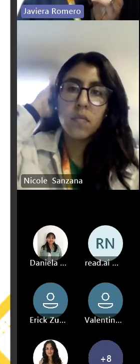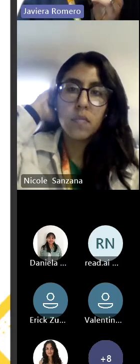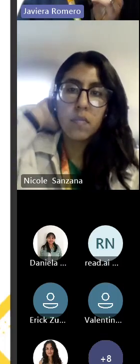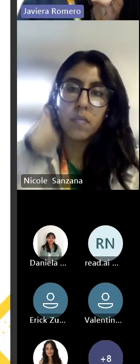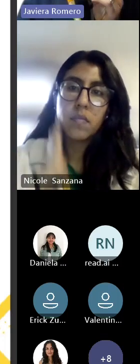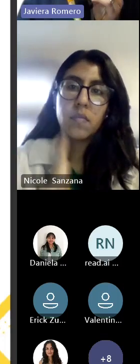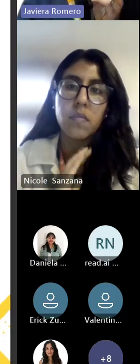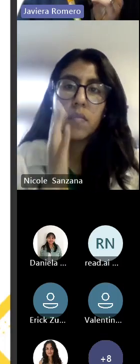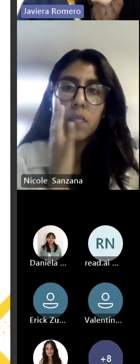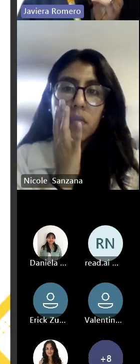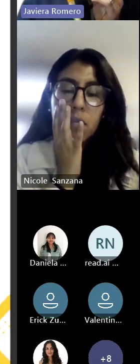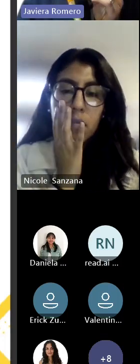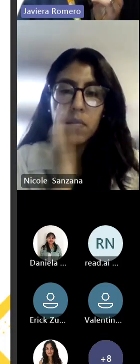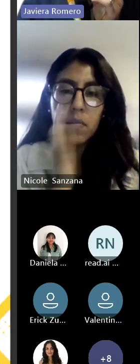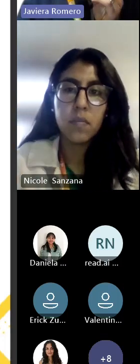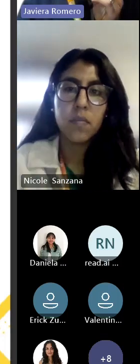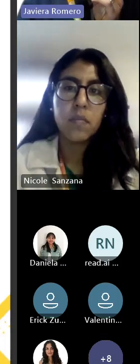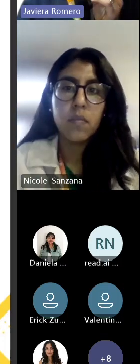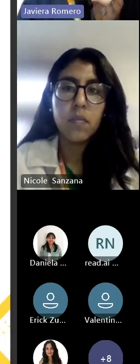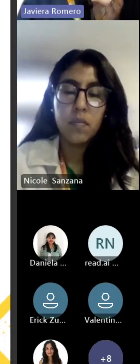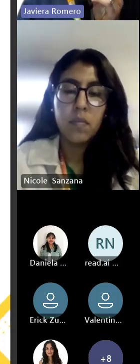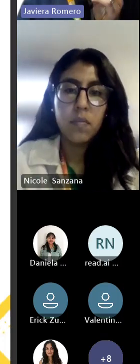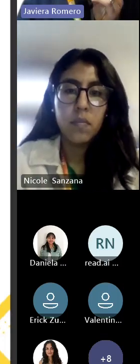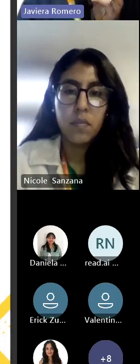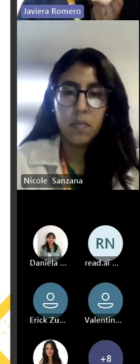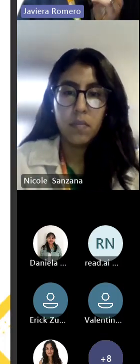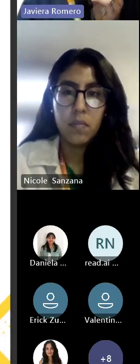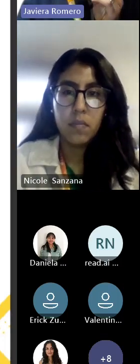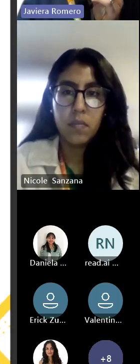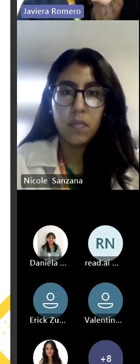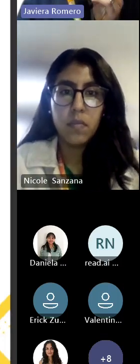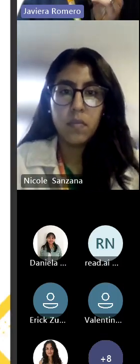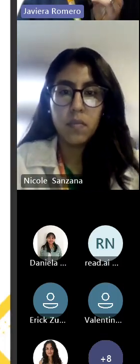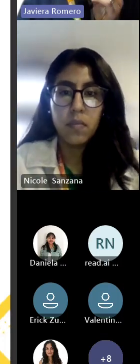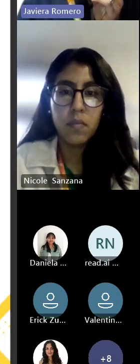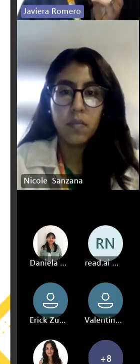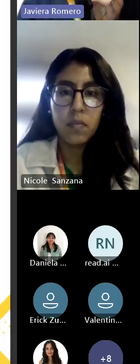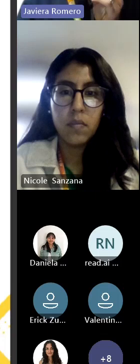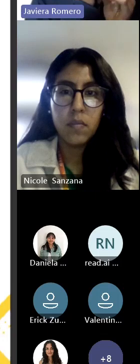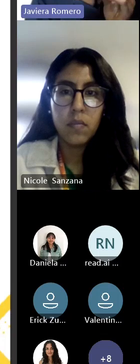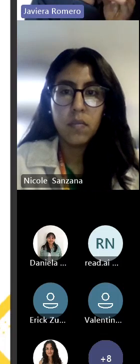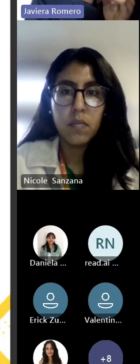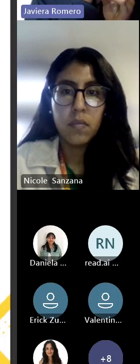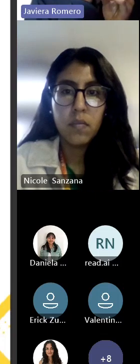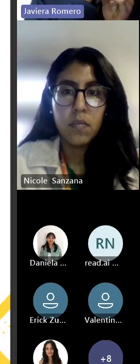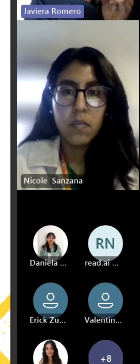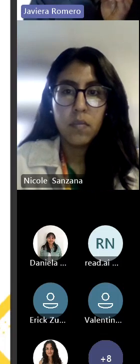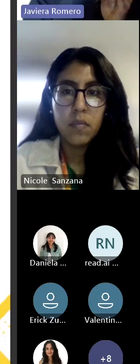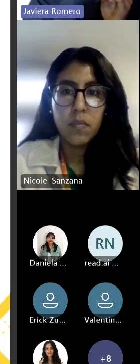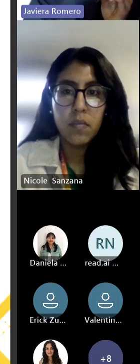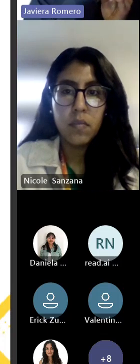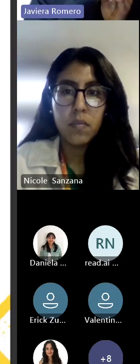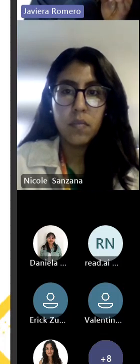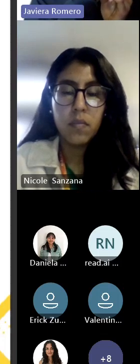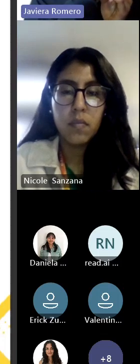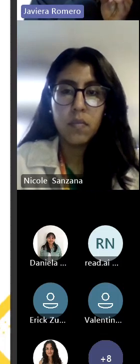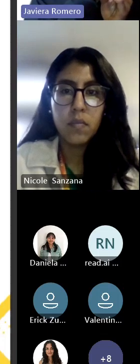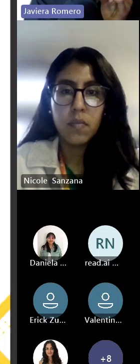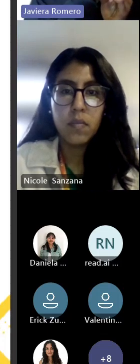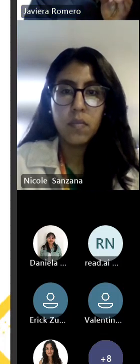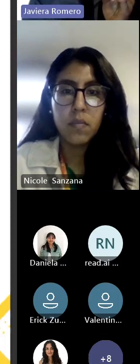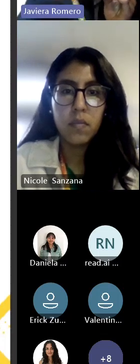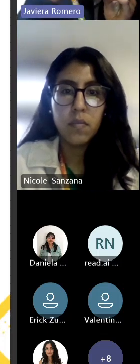que está validada, ¿cierto?, acá en Chile, y que la pueden aplicar no solamente profesionales, sino que distintas